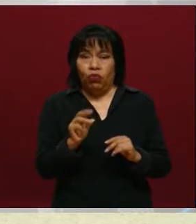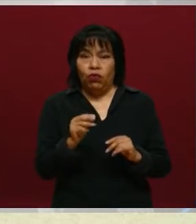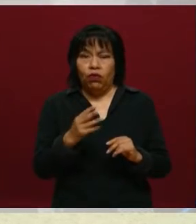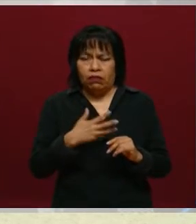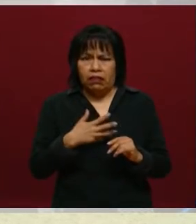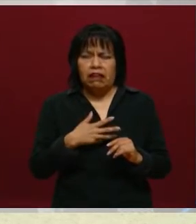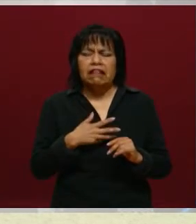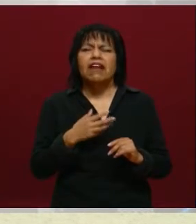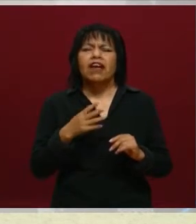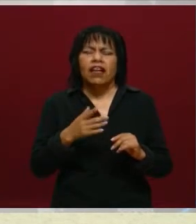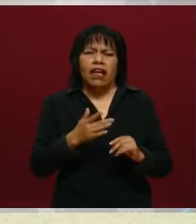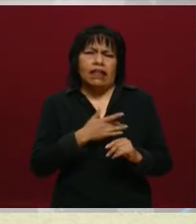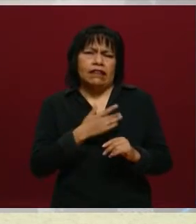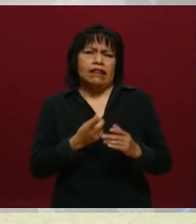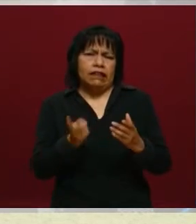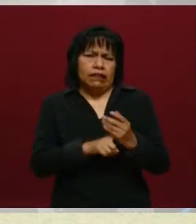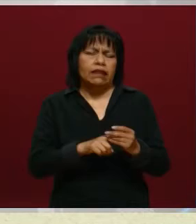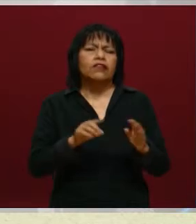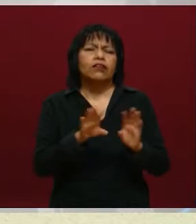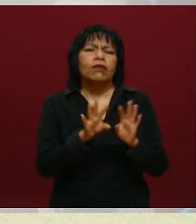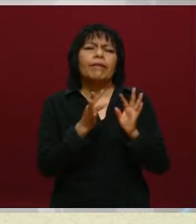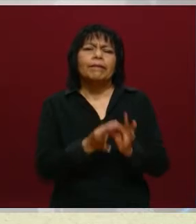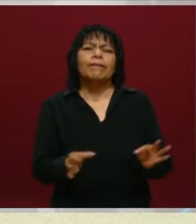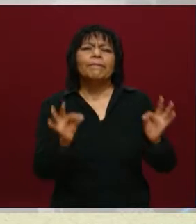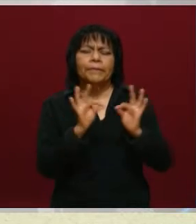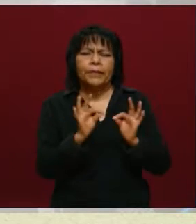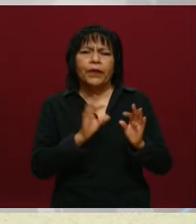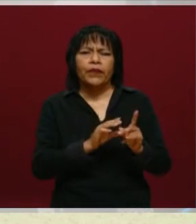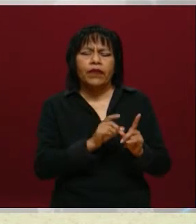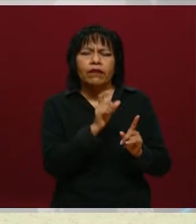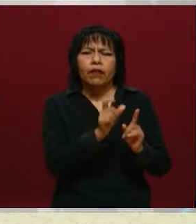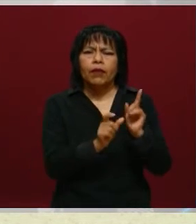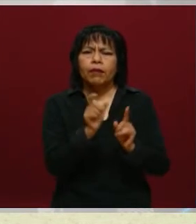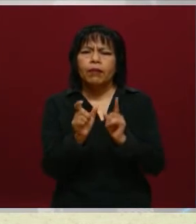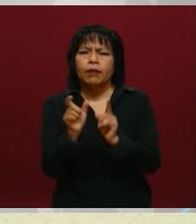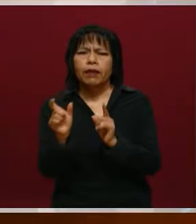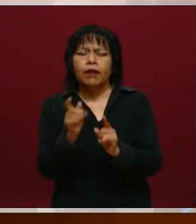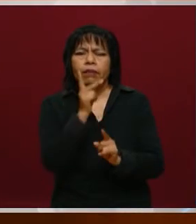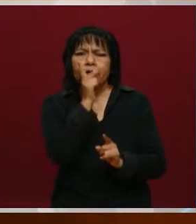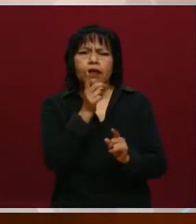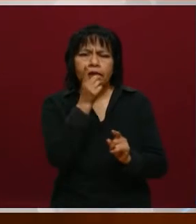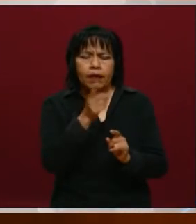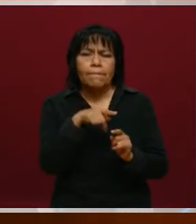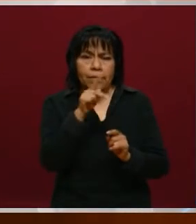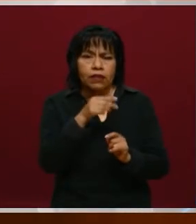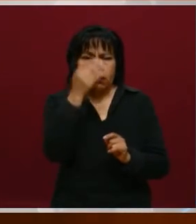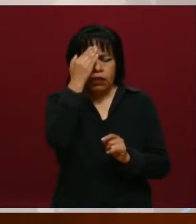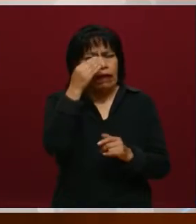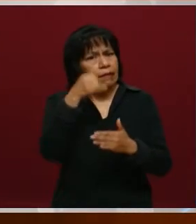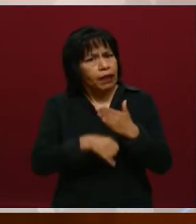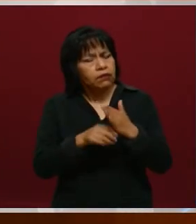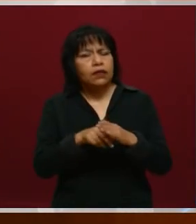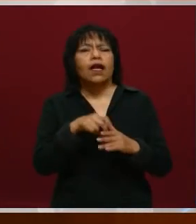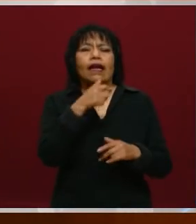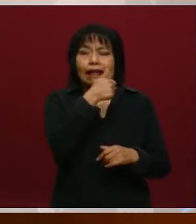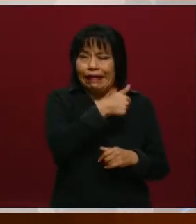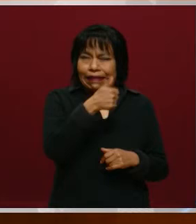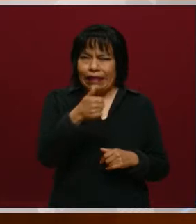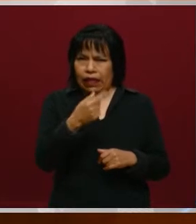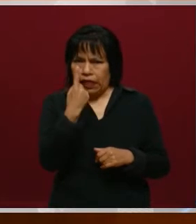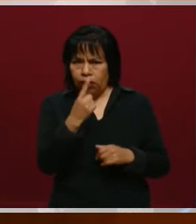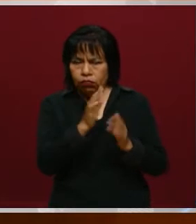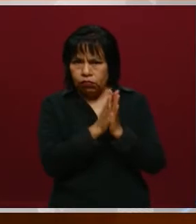este sentido cada una de las cartillas va a hacer énfasis en alguna